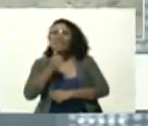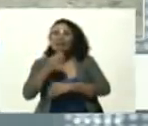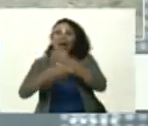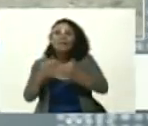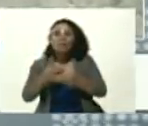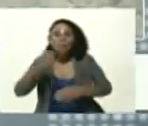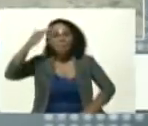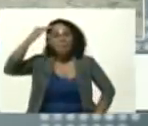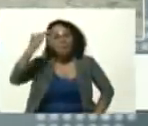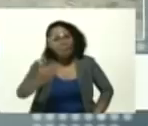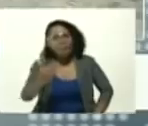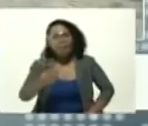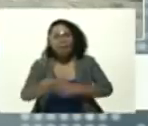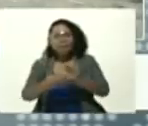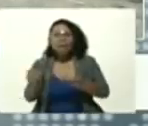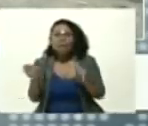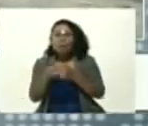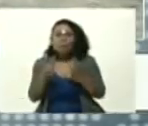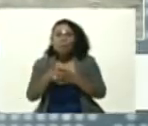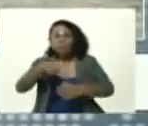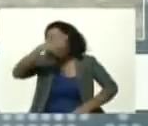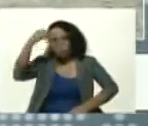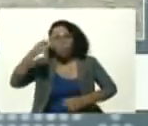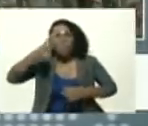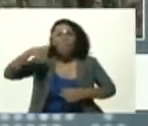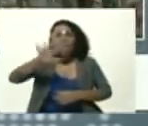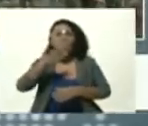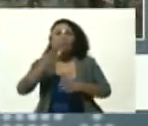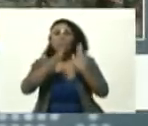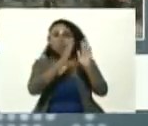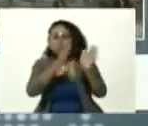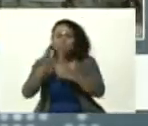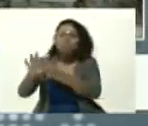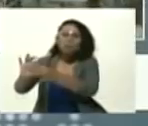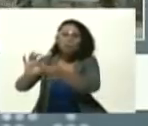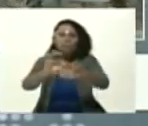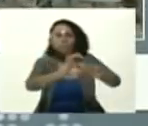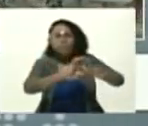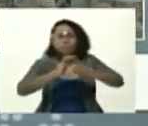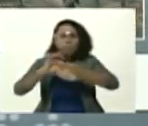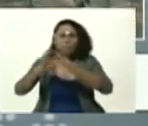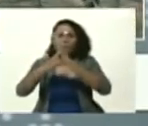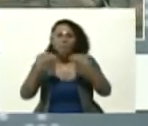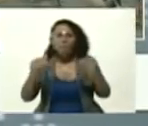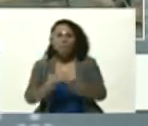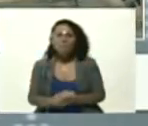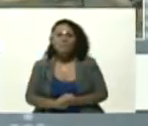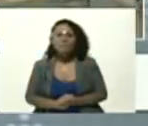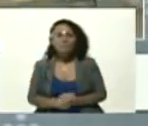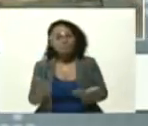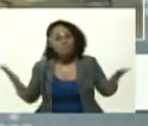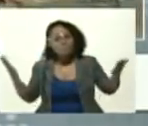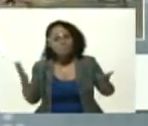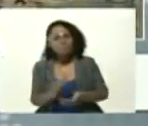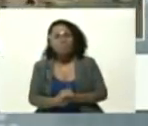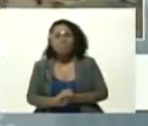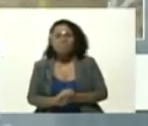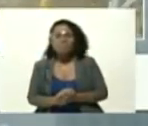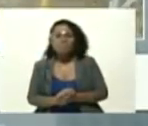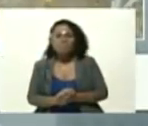soldados, la clase obrera, el pueblo organizado, unido. ¿Ah?